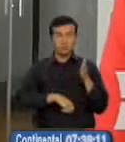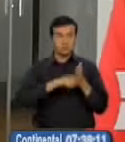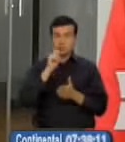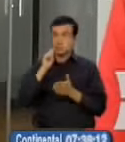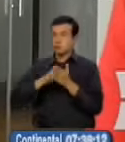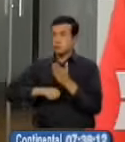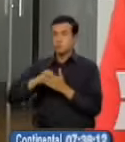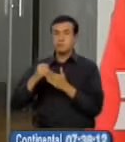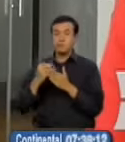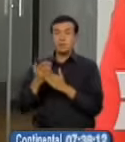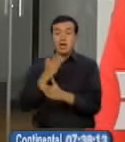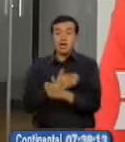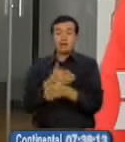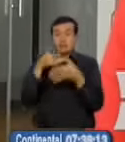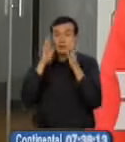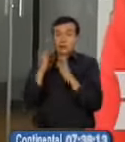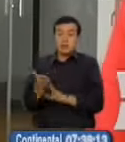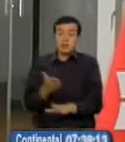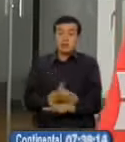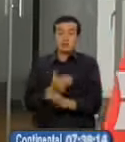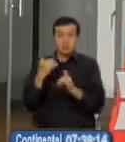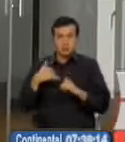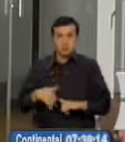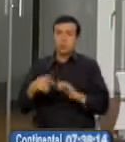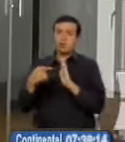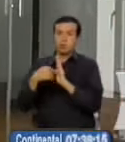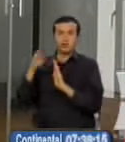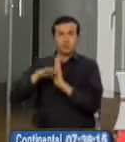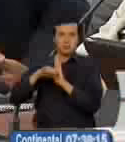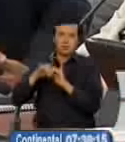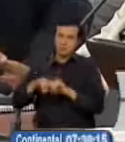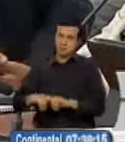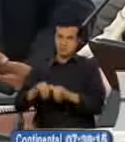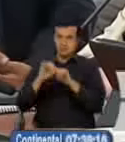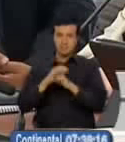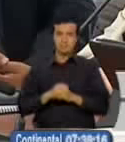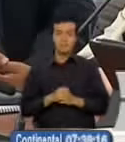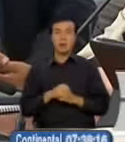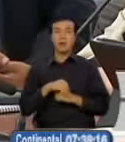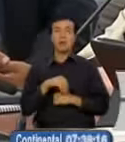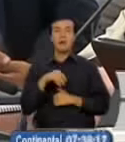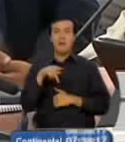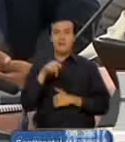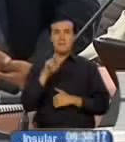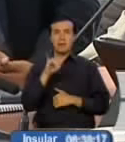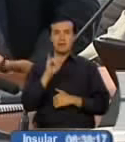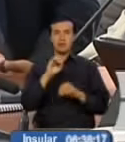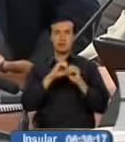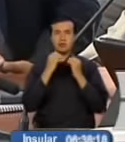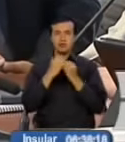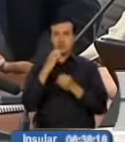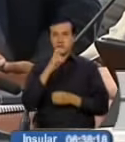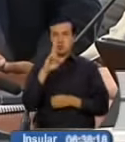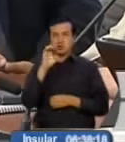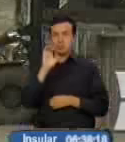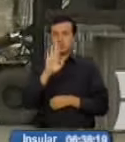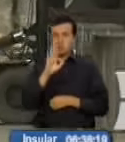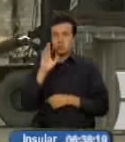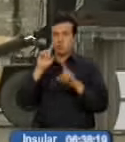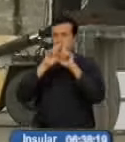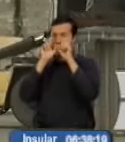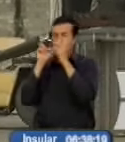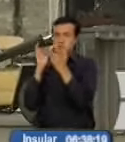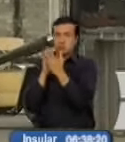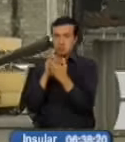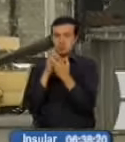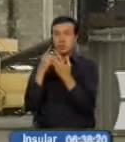de finalizar el año para continuar con las preferencias arancelarias. Para Patricio Donoso del Movimiento Creo y cercano a los sectores productivos, la